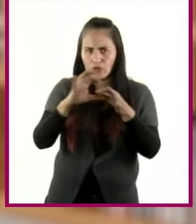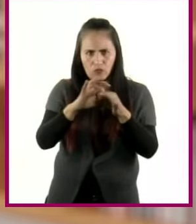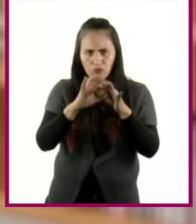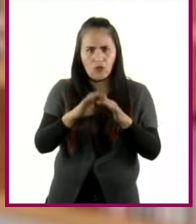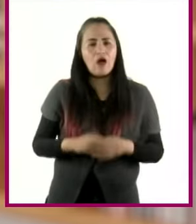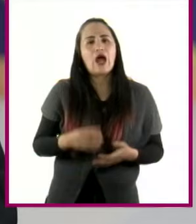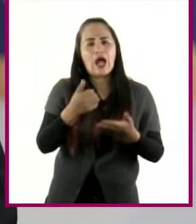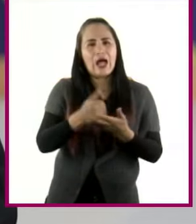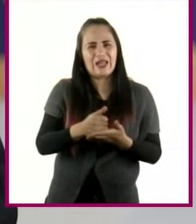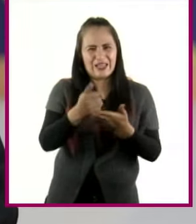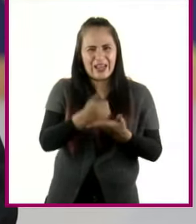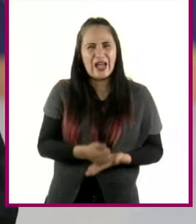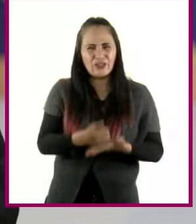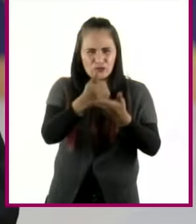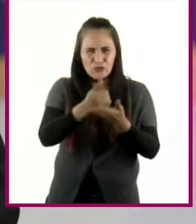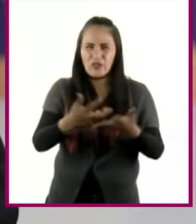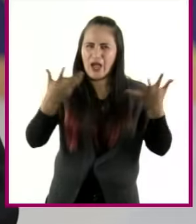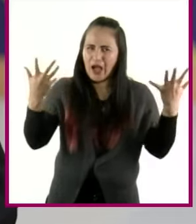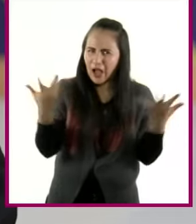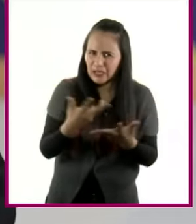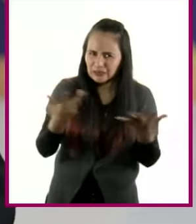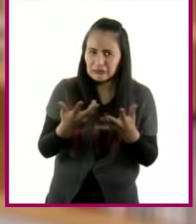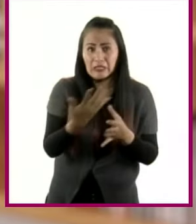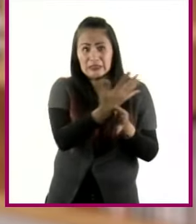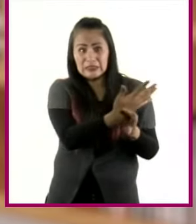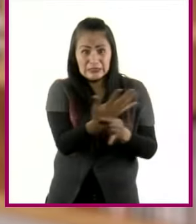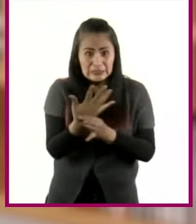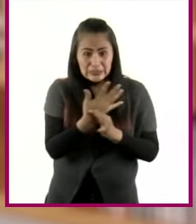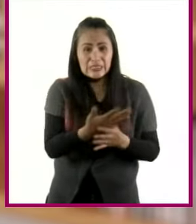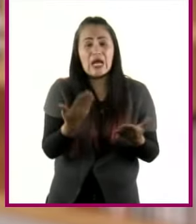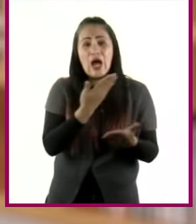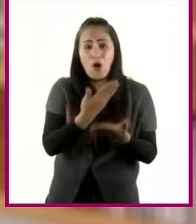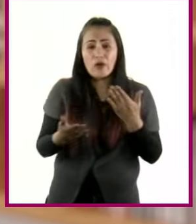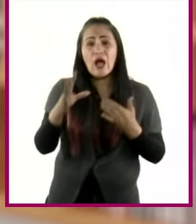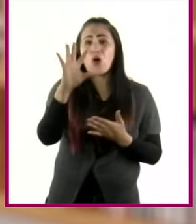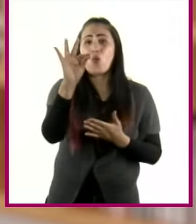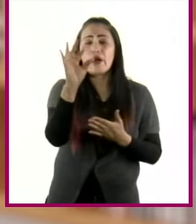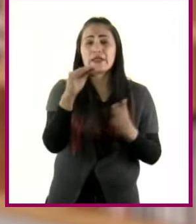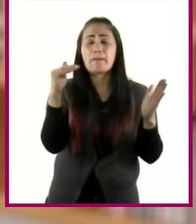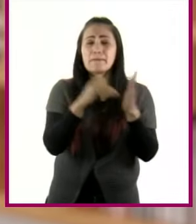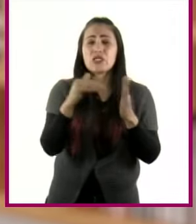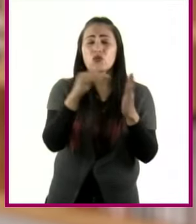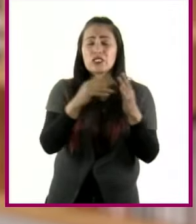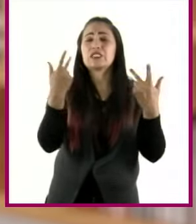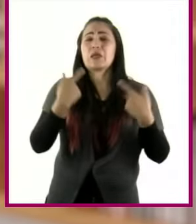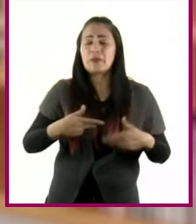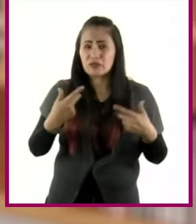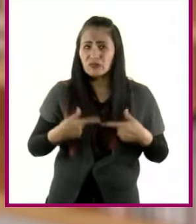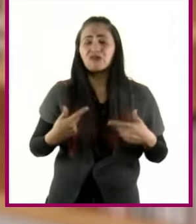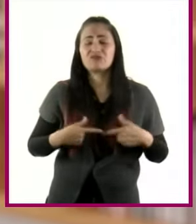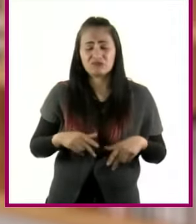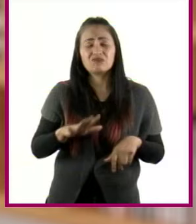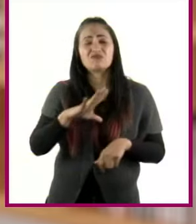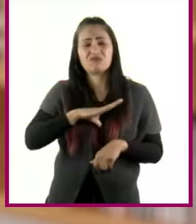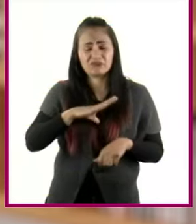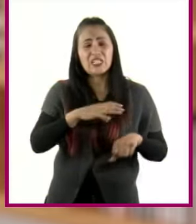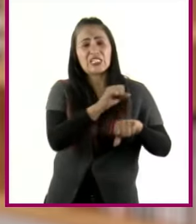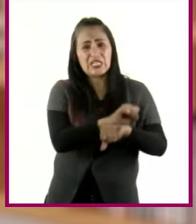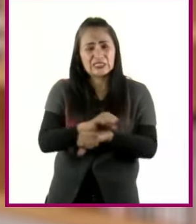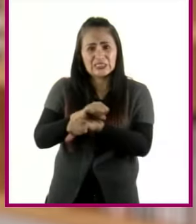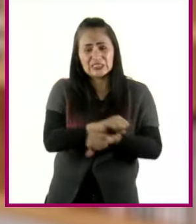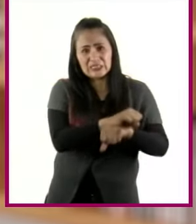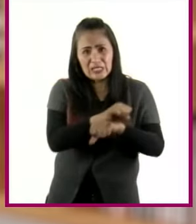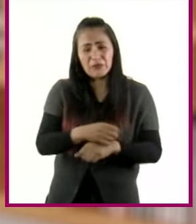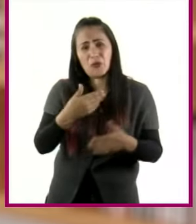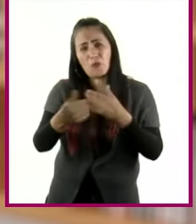Ayuda en Acción afirman que aún hoy en día 40 millones de personas padecen algún tipo de esclavitud moderna, entre